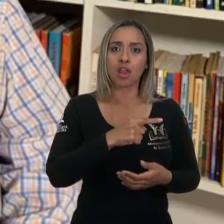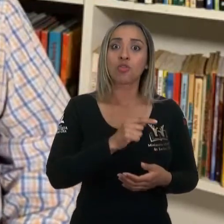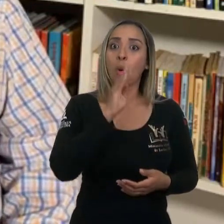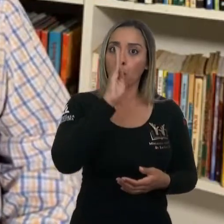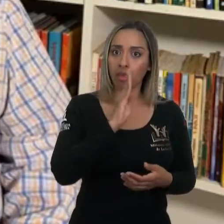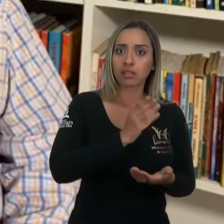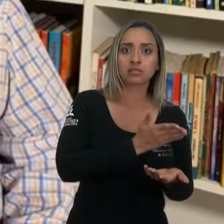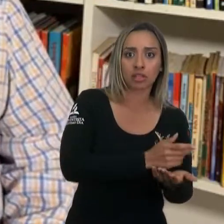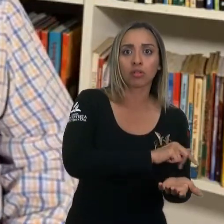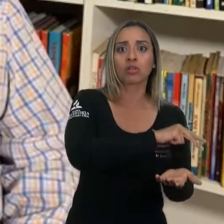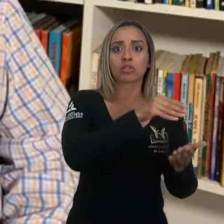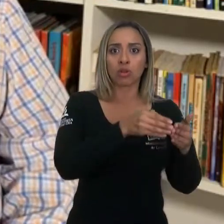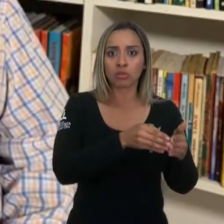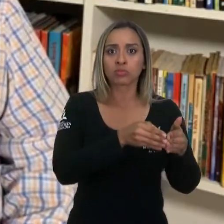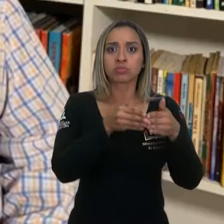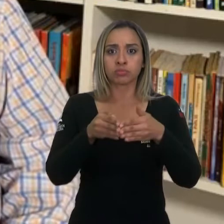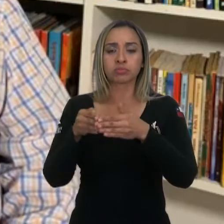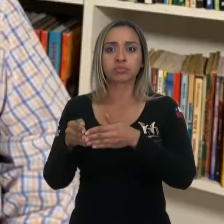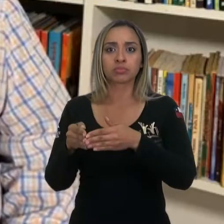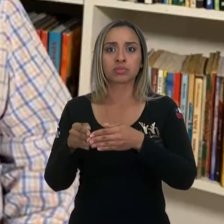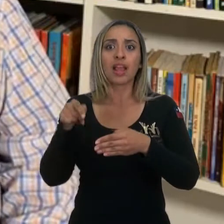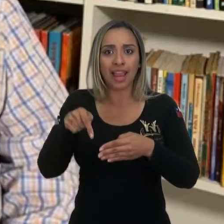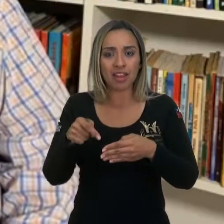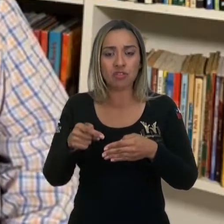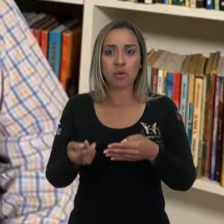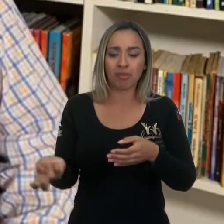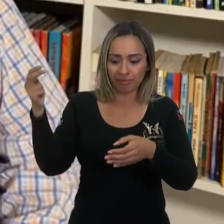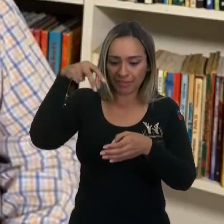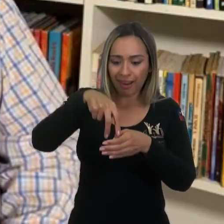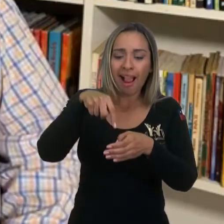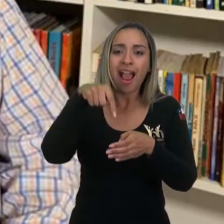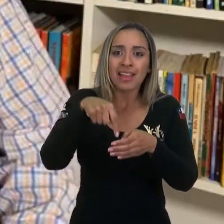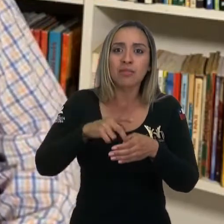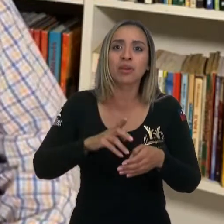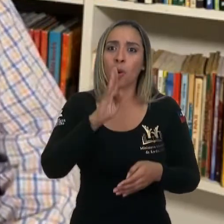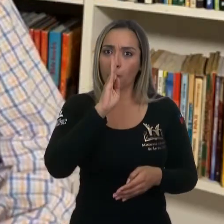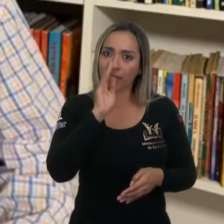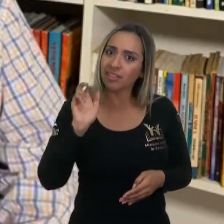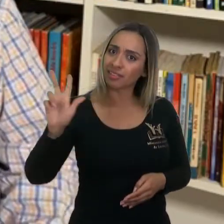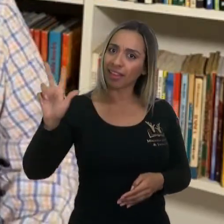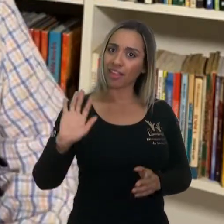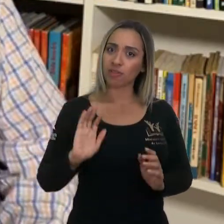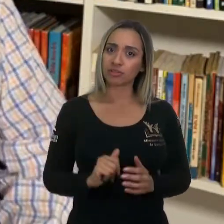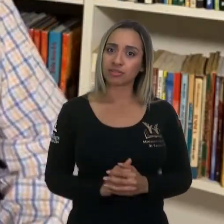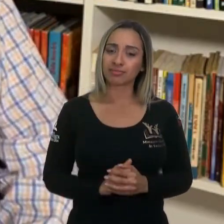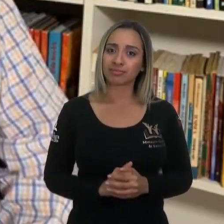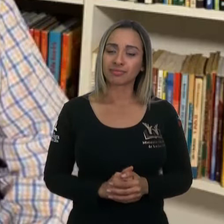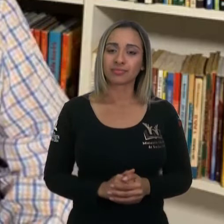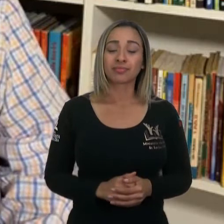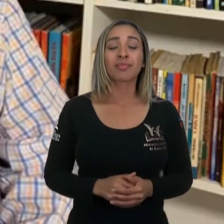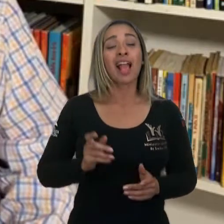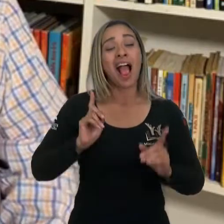discípulos estaban enfrentando la tormenta por causa de su obediencia. Es que mientras vivamos en este mundo,